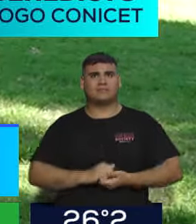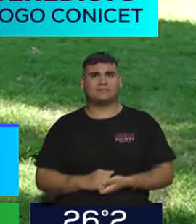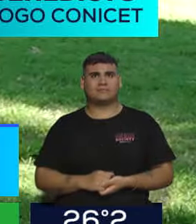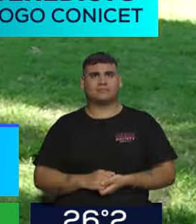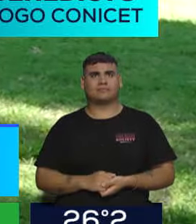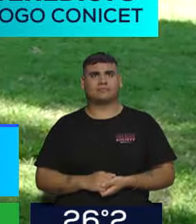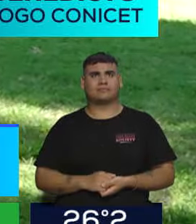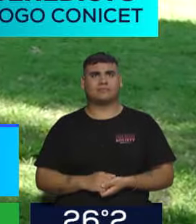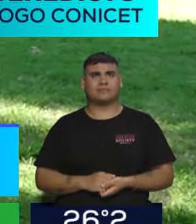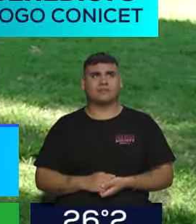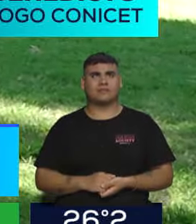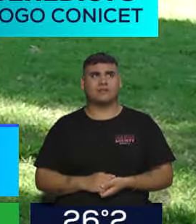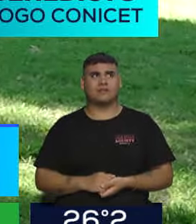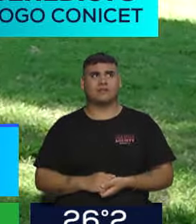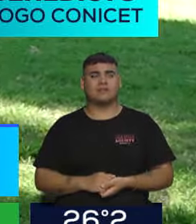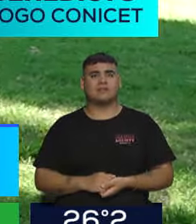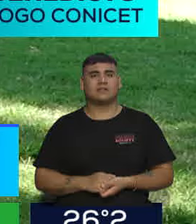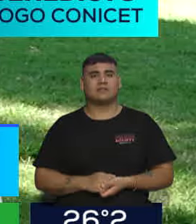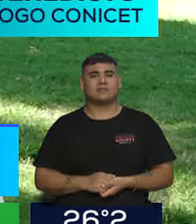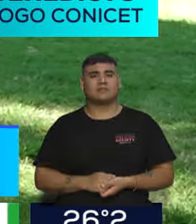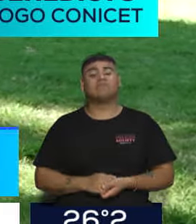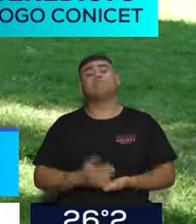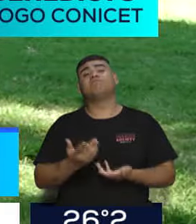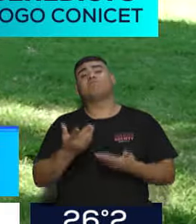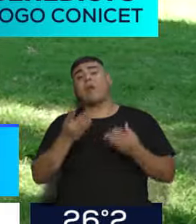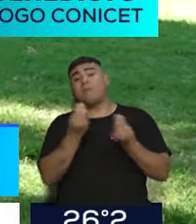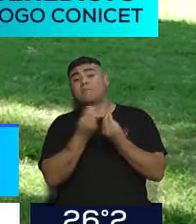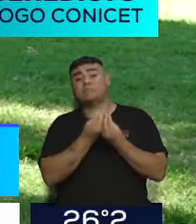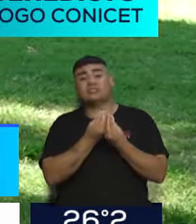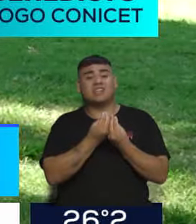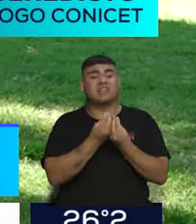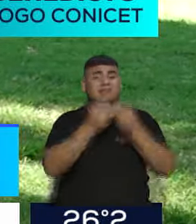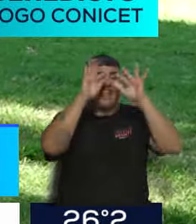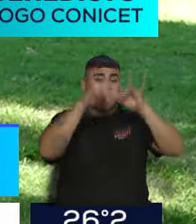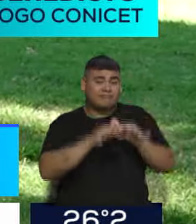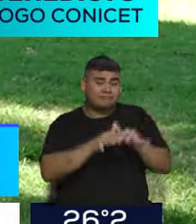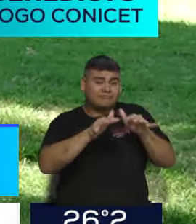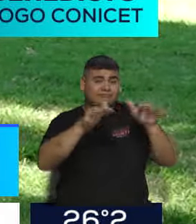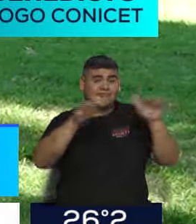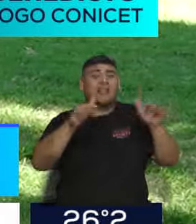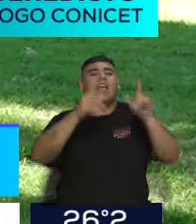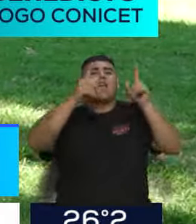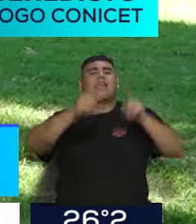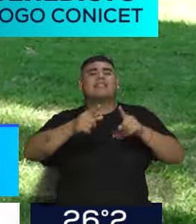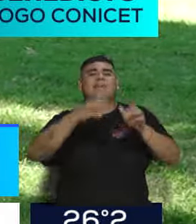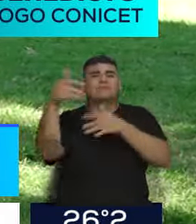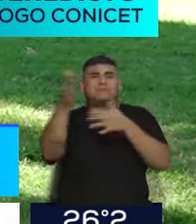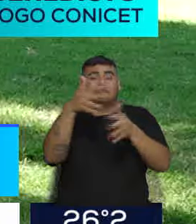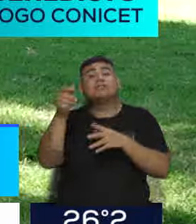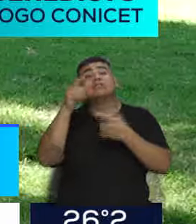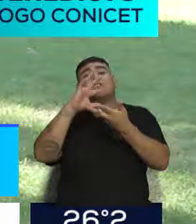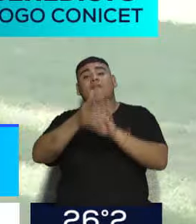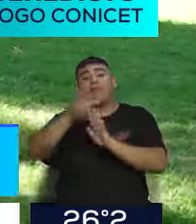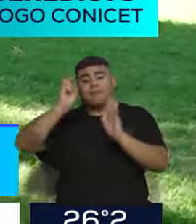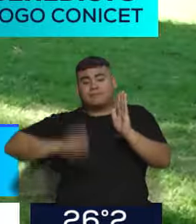Por ende, como hay mucha nieve acumulada y mucho viento, entonces las condiciones son bastante desfavorables para los andinistas para que puedan acceder